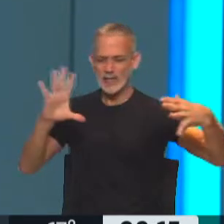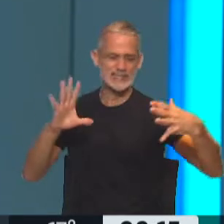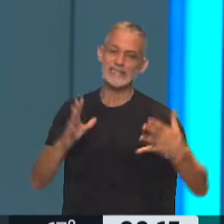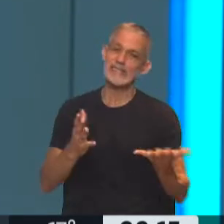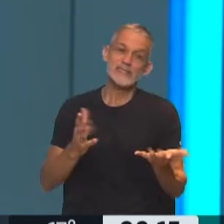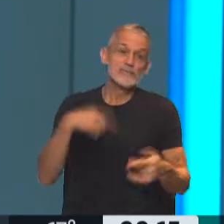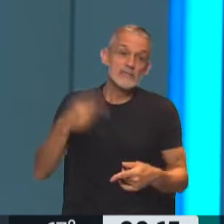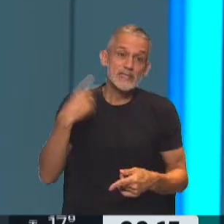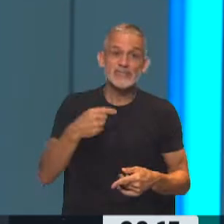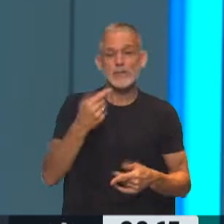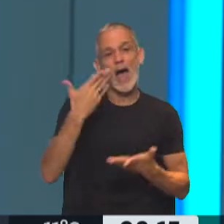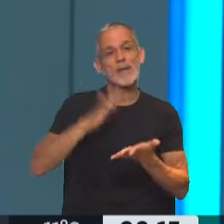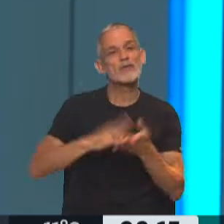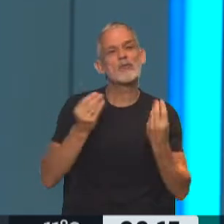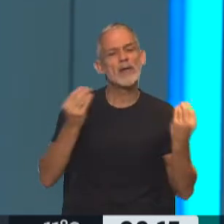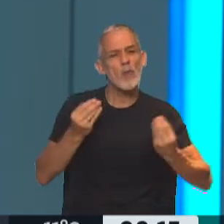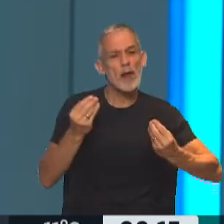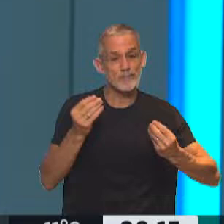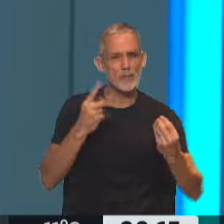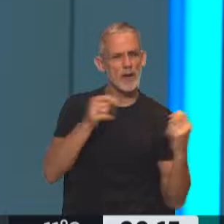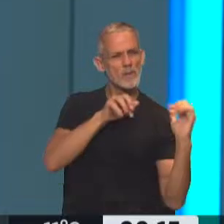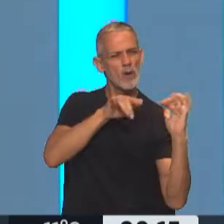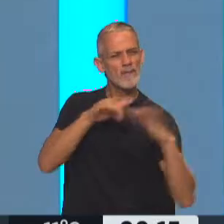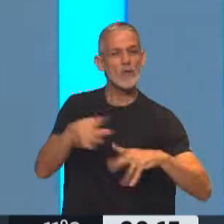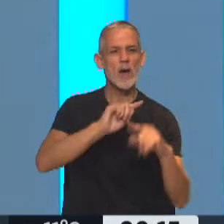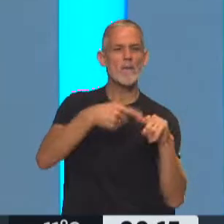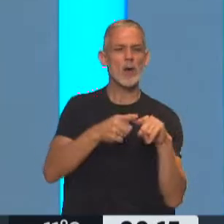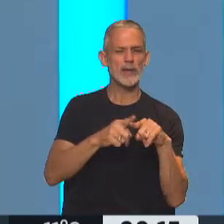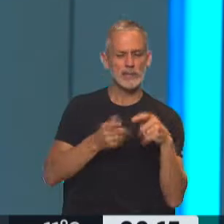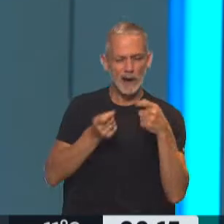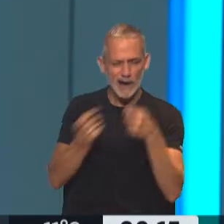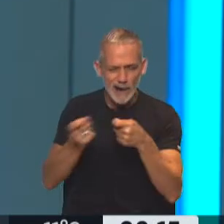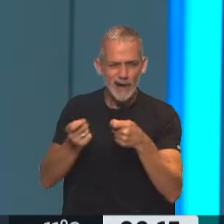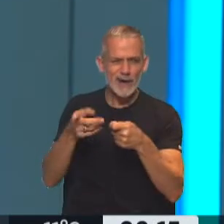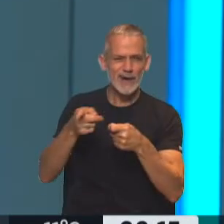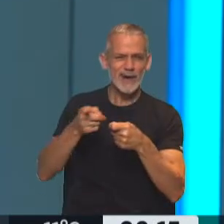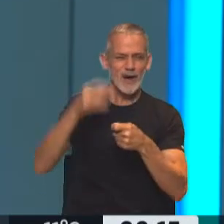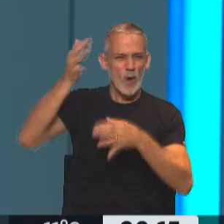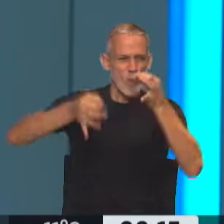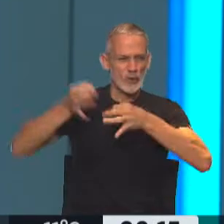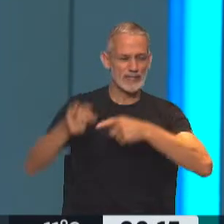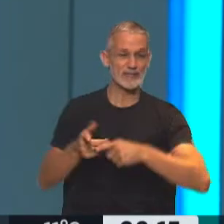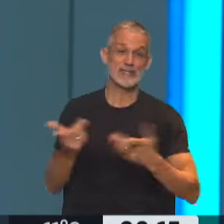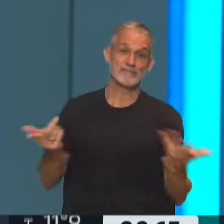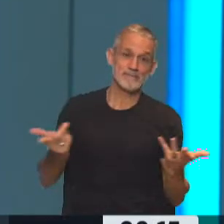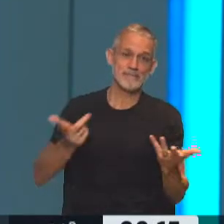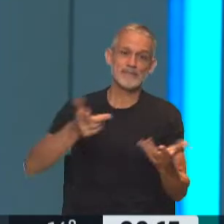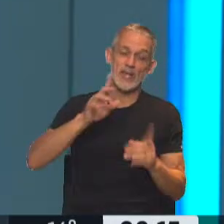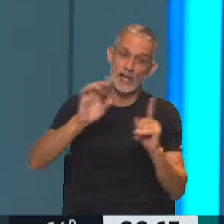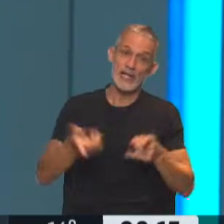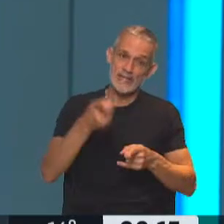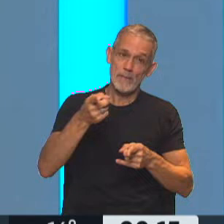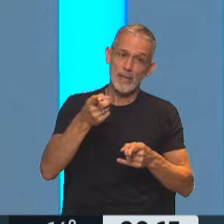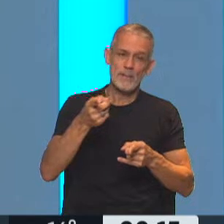y siempre se hace referencia a la posible influencia del poder político sobre el Poder Judicial. Y se invisibiliza al